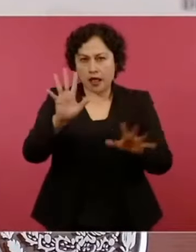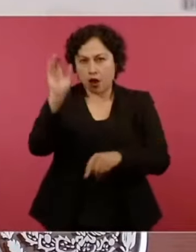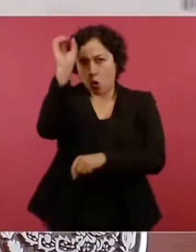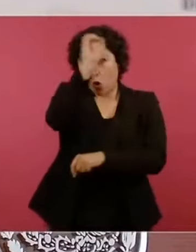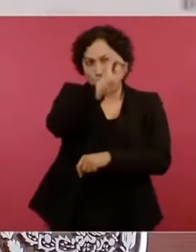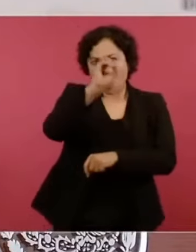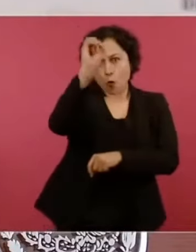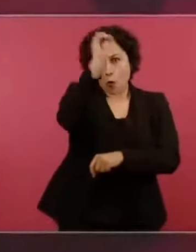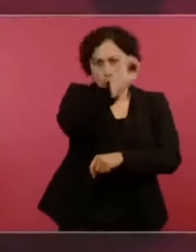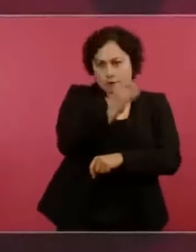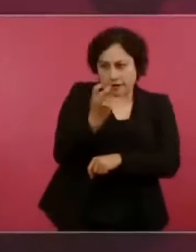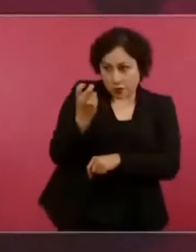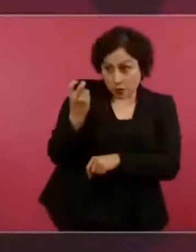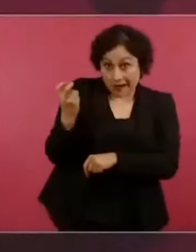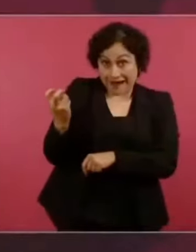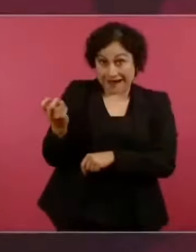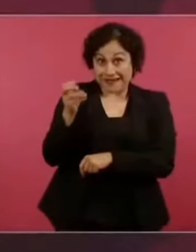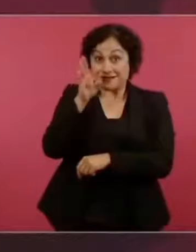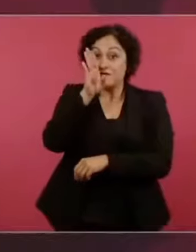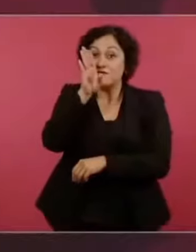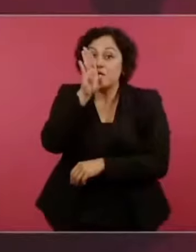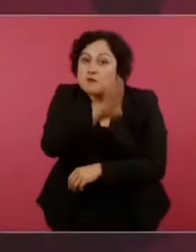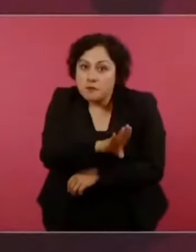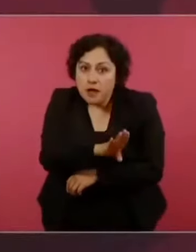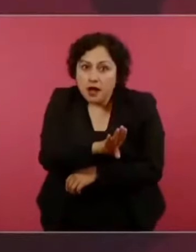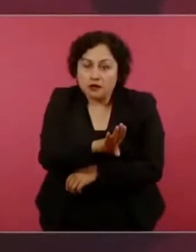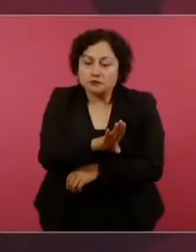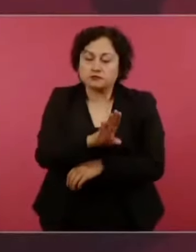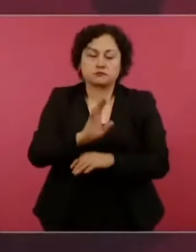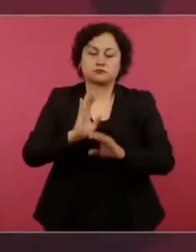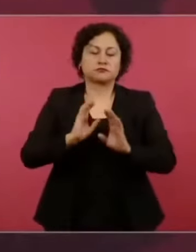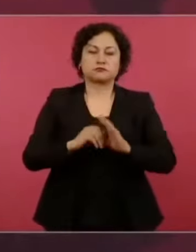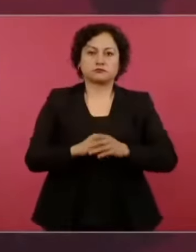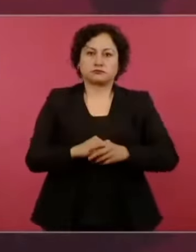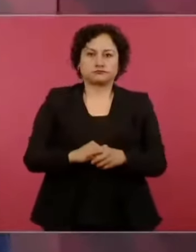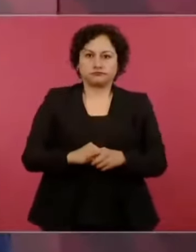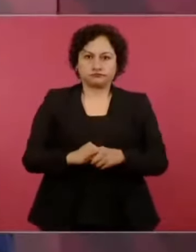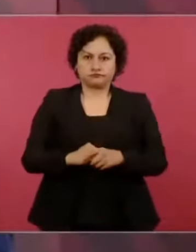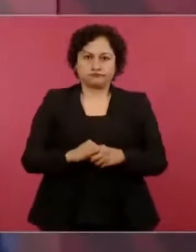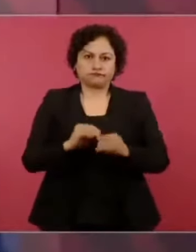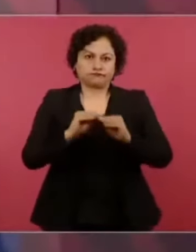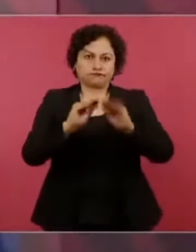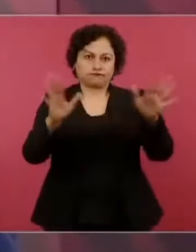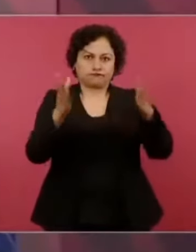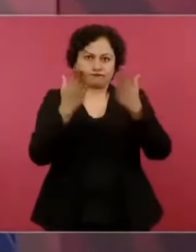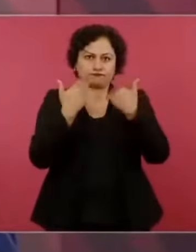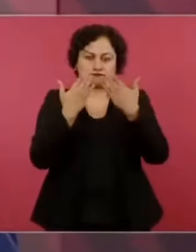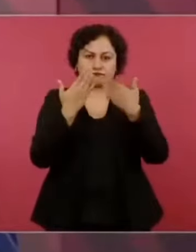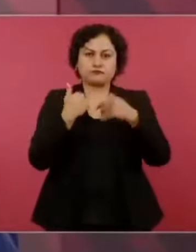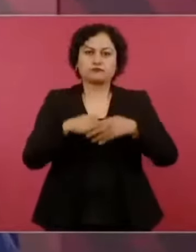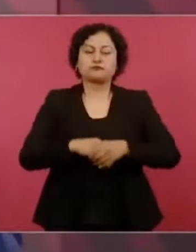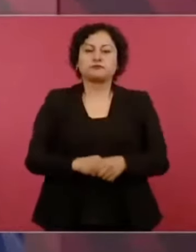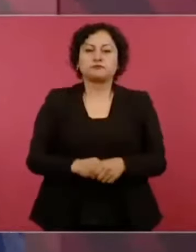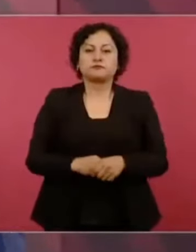en contra de este acto autoritario. Además,